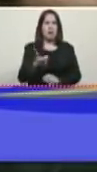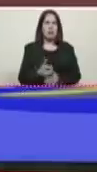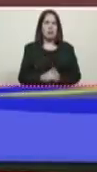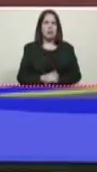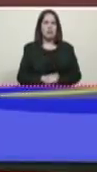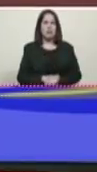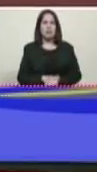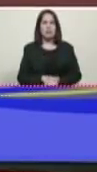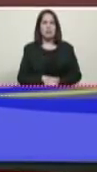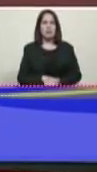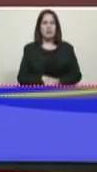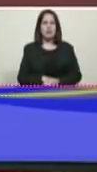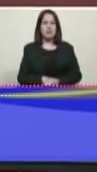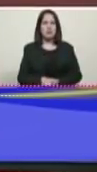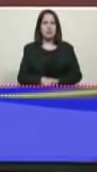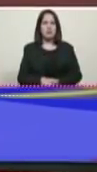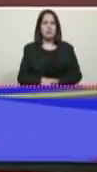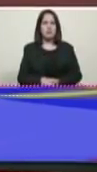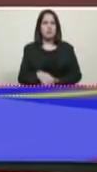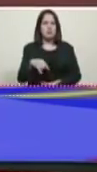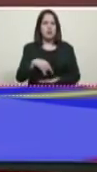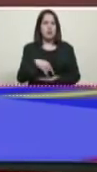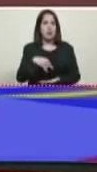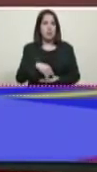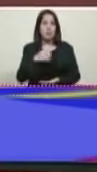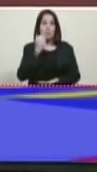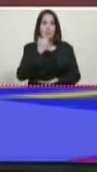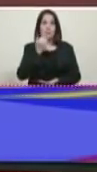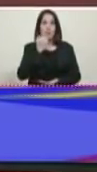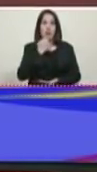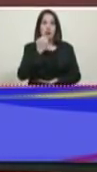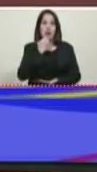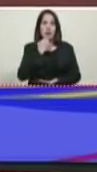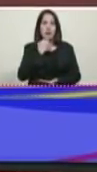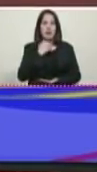en carabobo valencia y puerto cabello